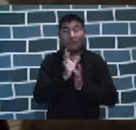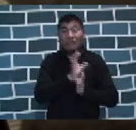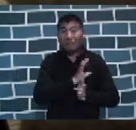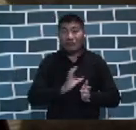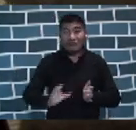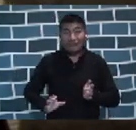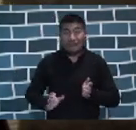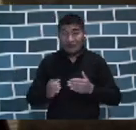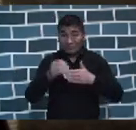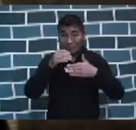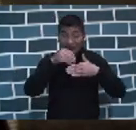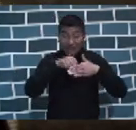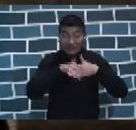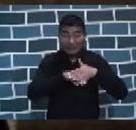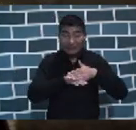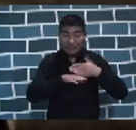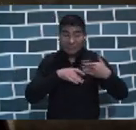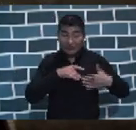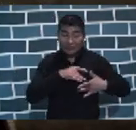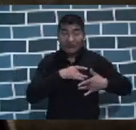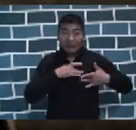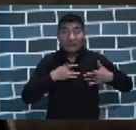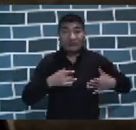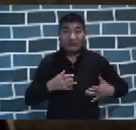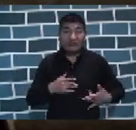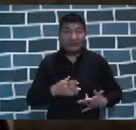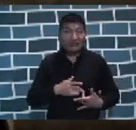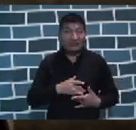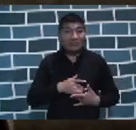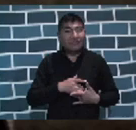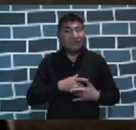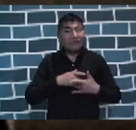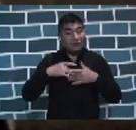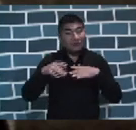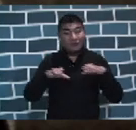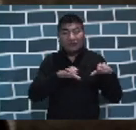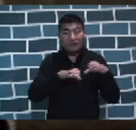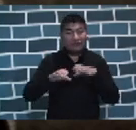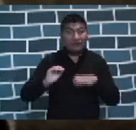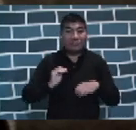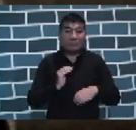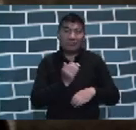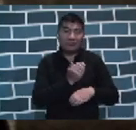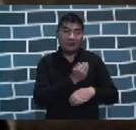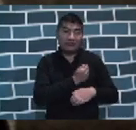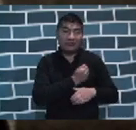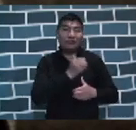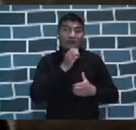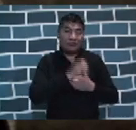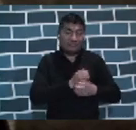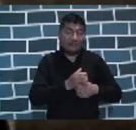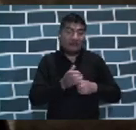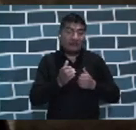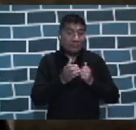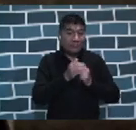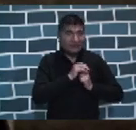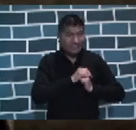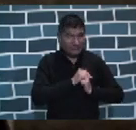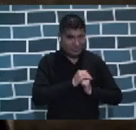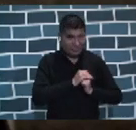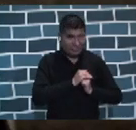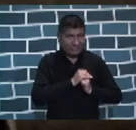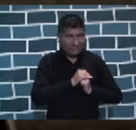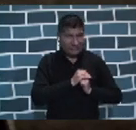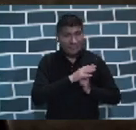poco en el interior del corazón lo vamos haciendo nuestro y descubriendo y